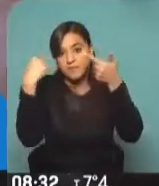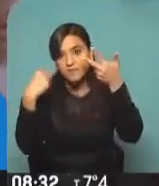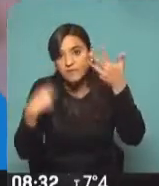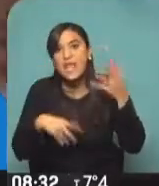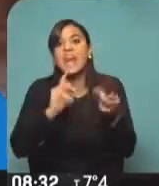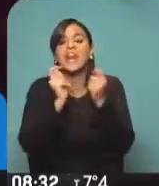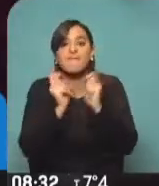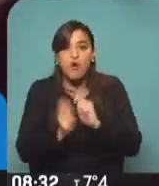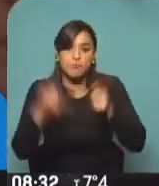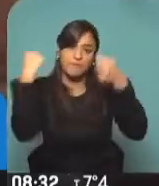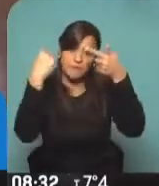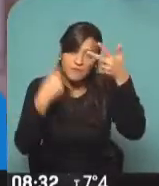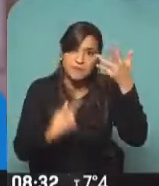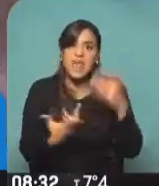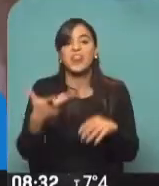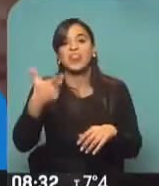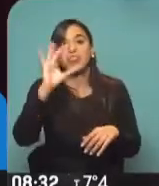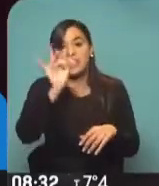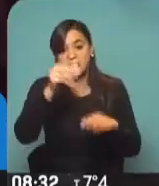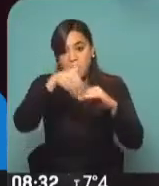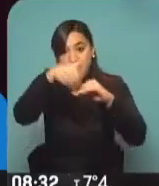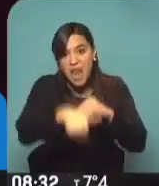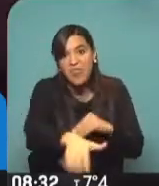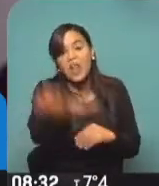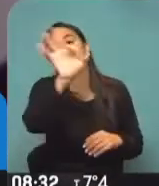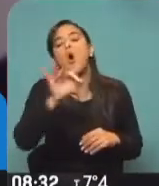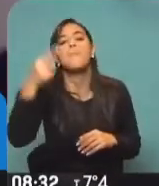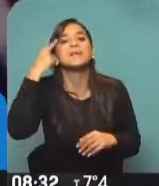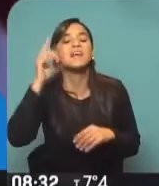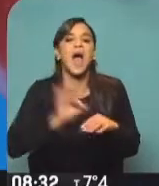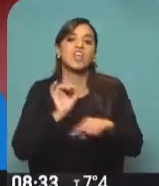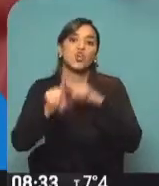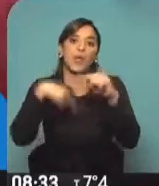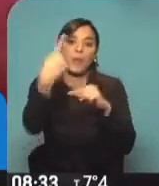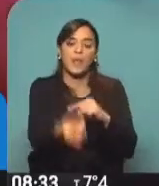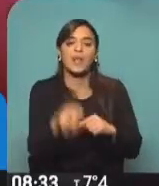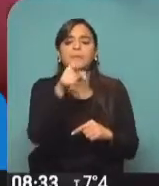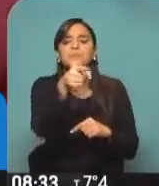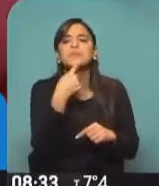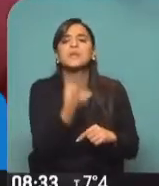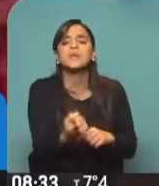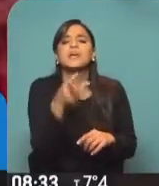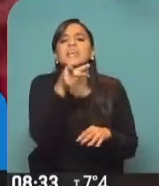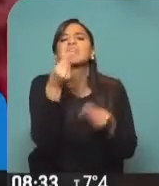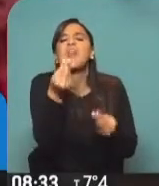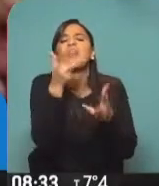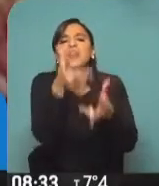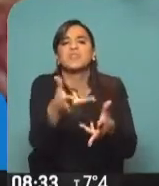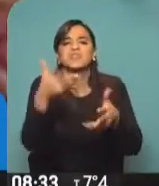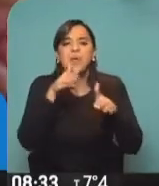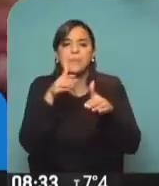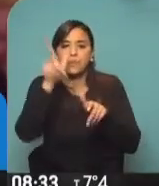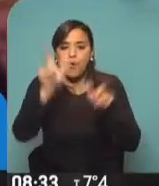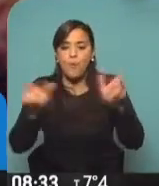reformas en a partir del mes de diciembre ya pensando en el año que viene de guadalupe que le dice a los vecinos como